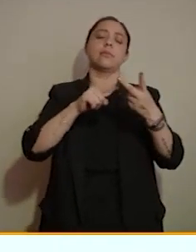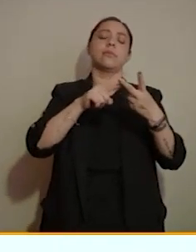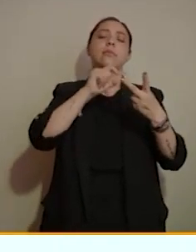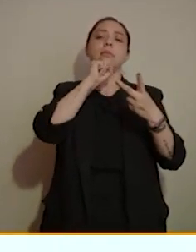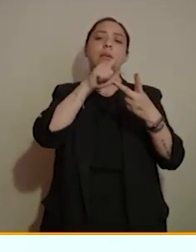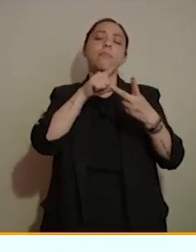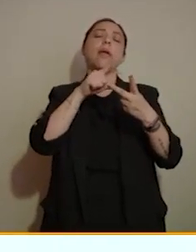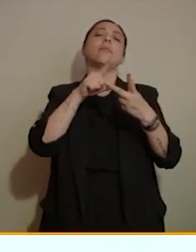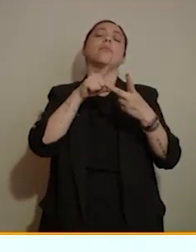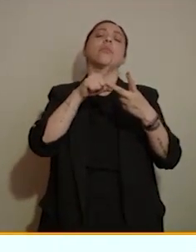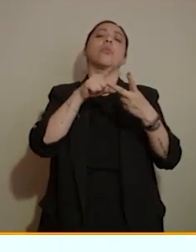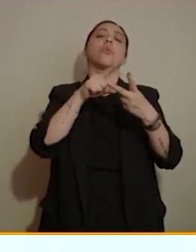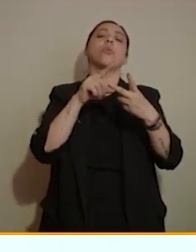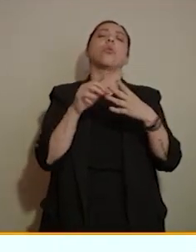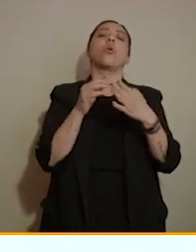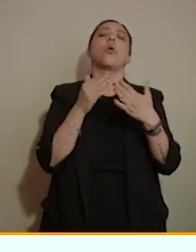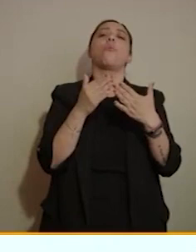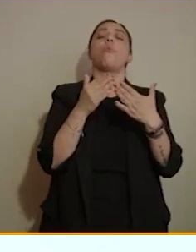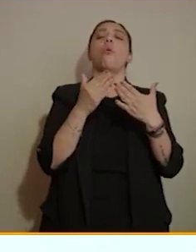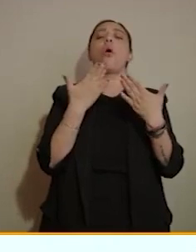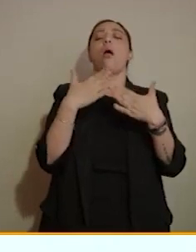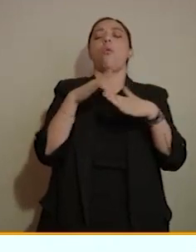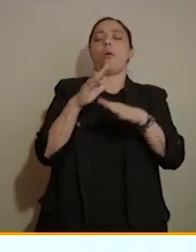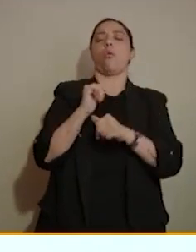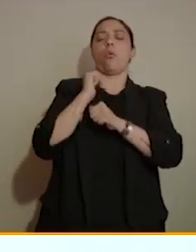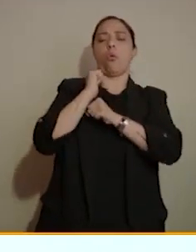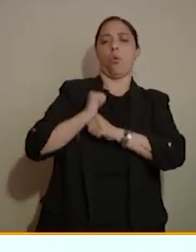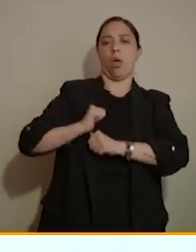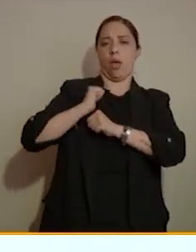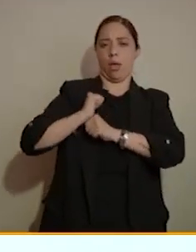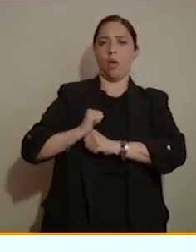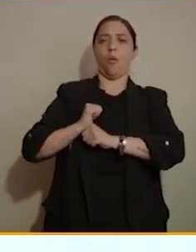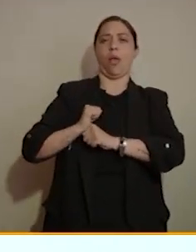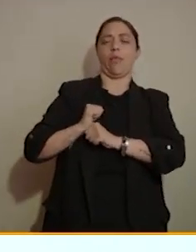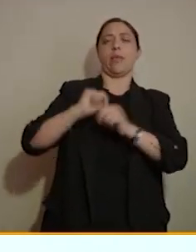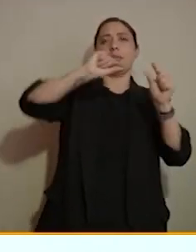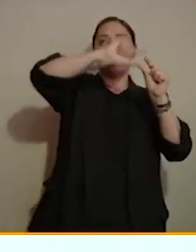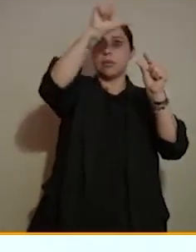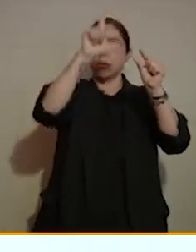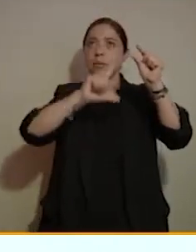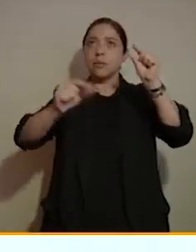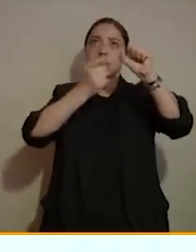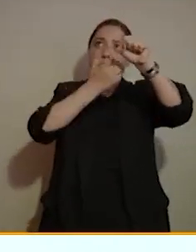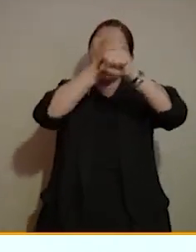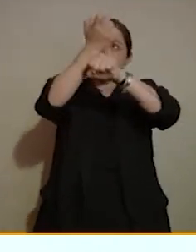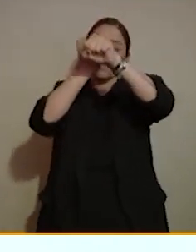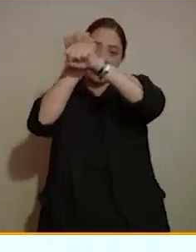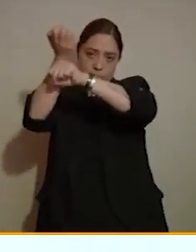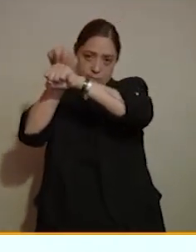derivadas o acorde en cada una de las entidades federativas.